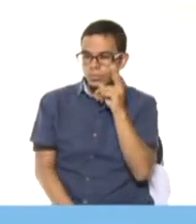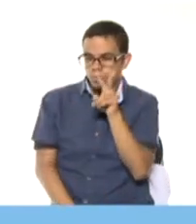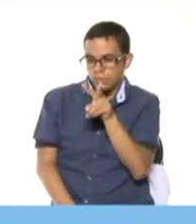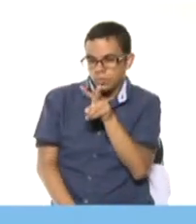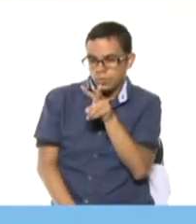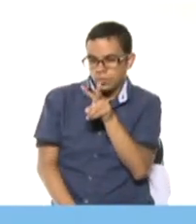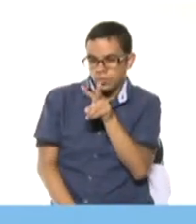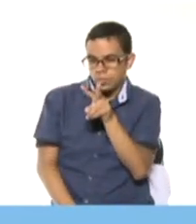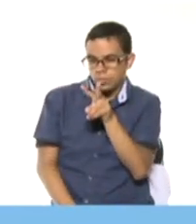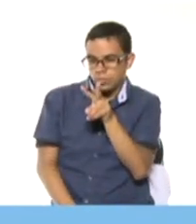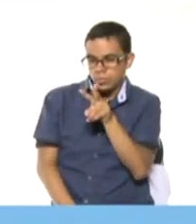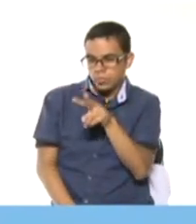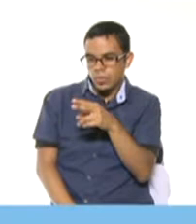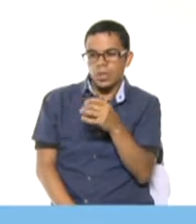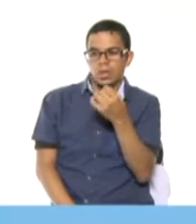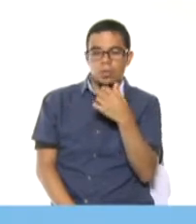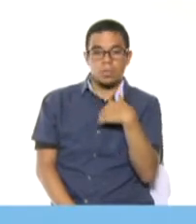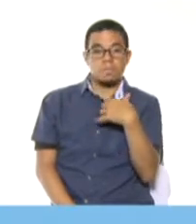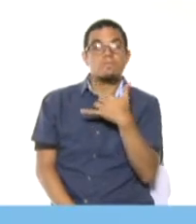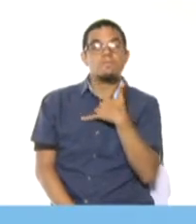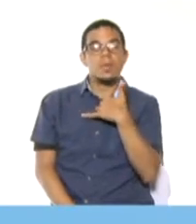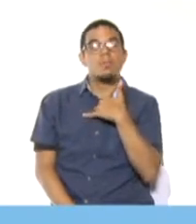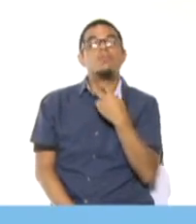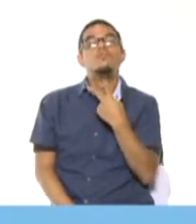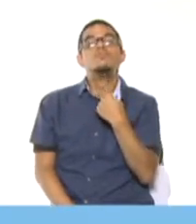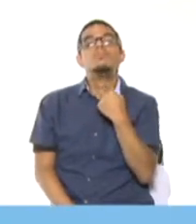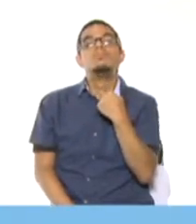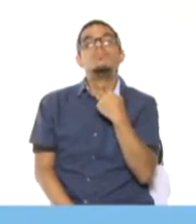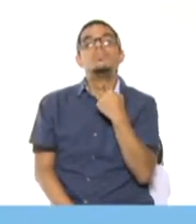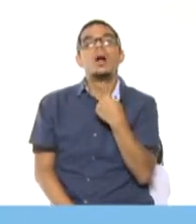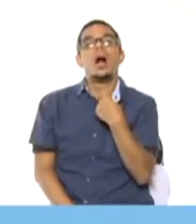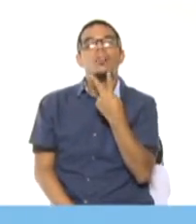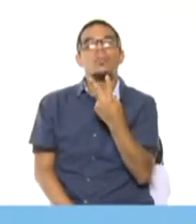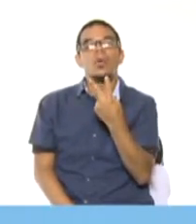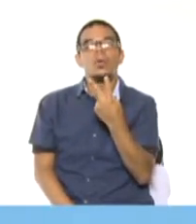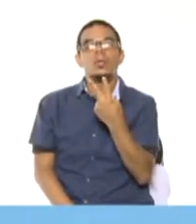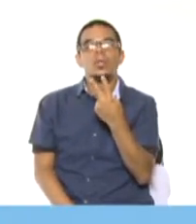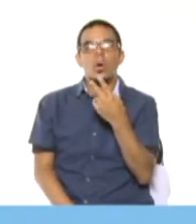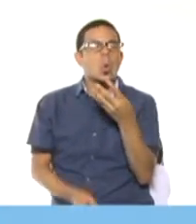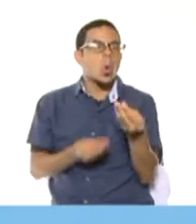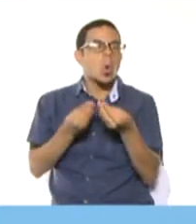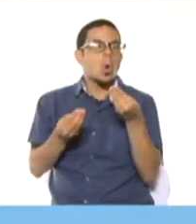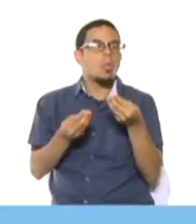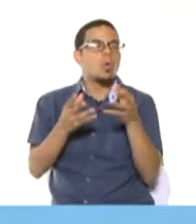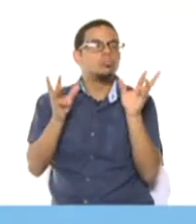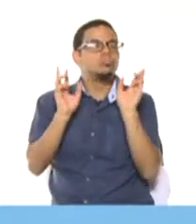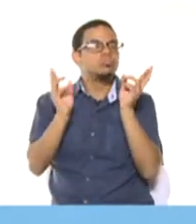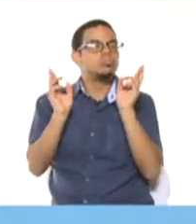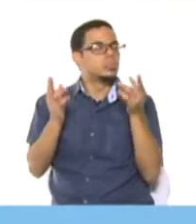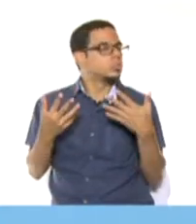transmita o ejecute el sonido. Si veo un cohete,